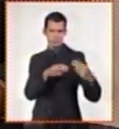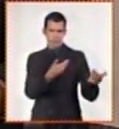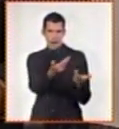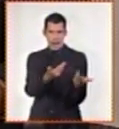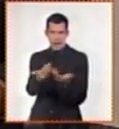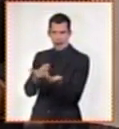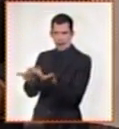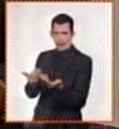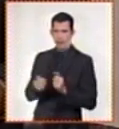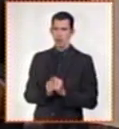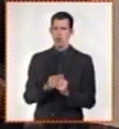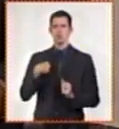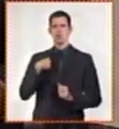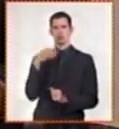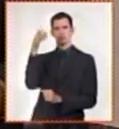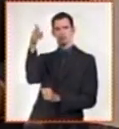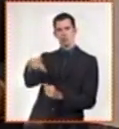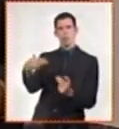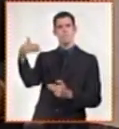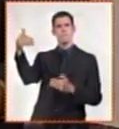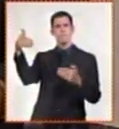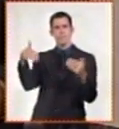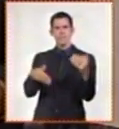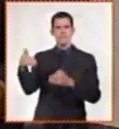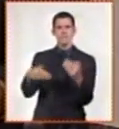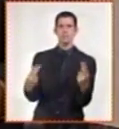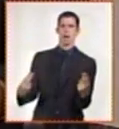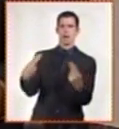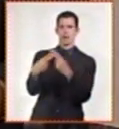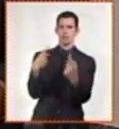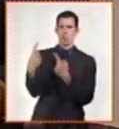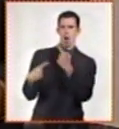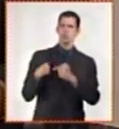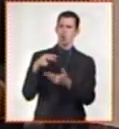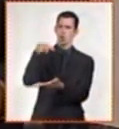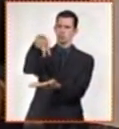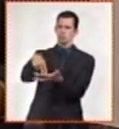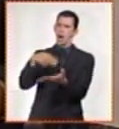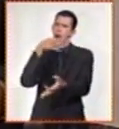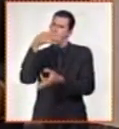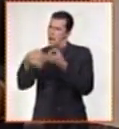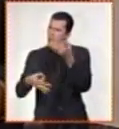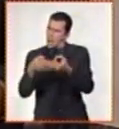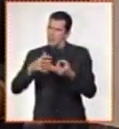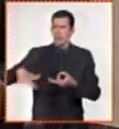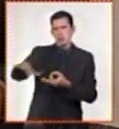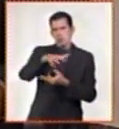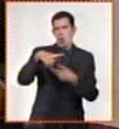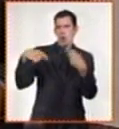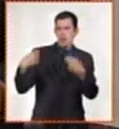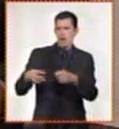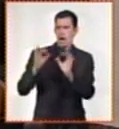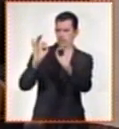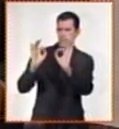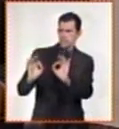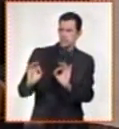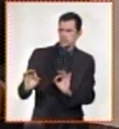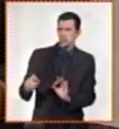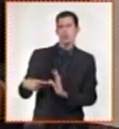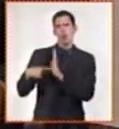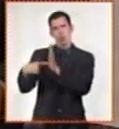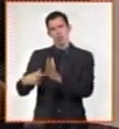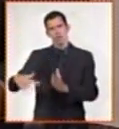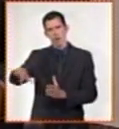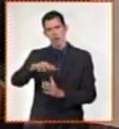Creo que China y Cuba y otros países de ALC trabajarán en estrecha colaboración en este camino para